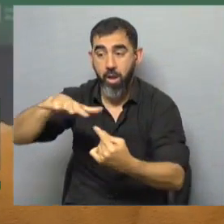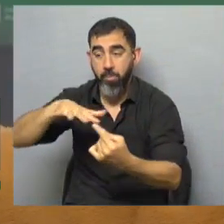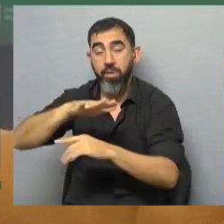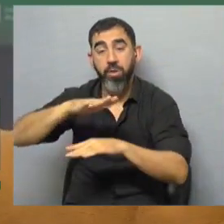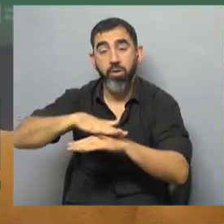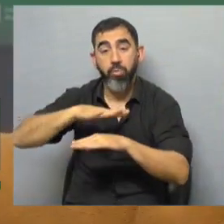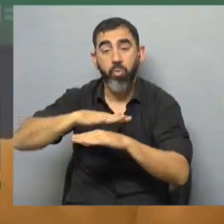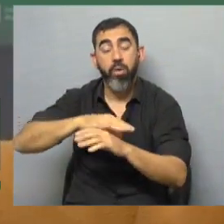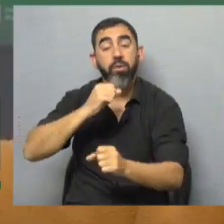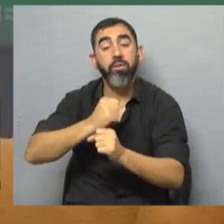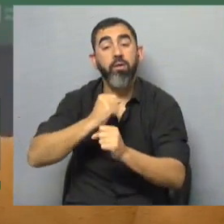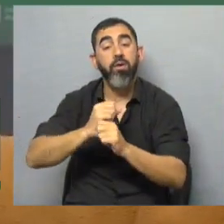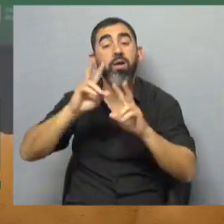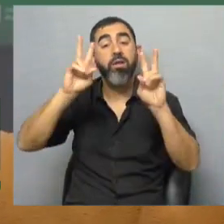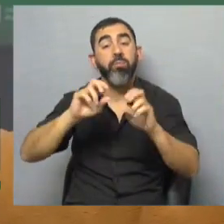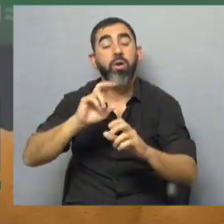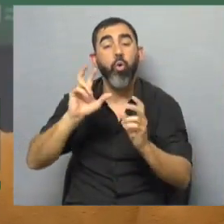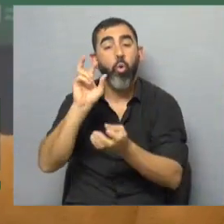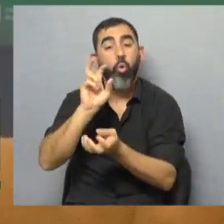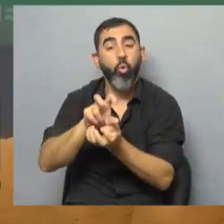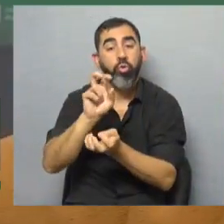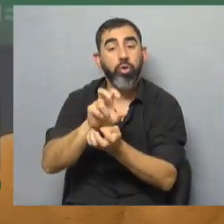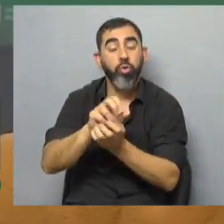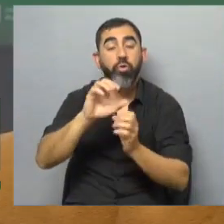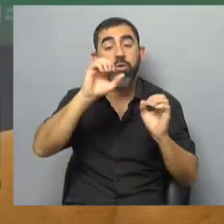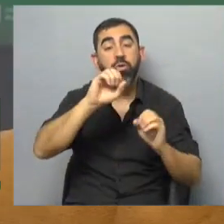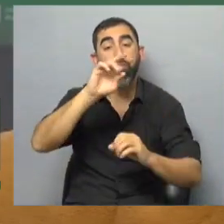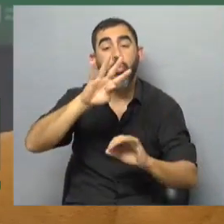estar trabajando en lo que es el tema de los contenedores. A través del